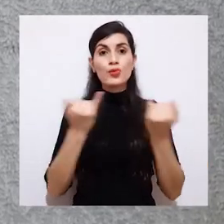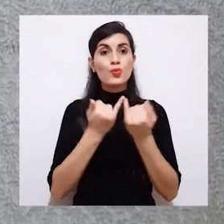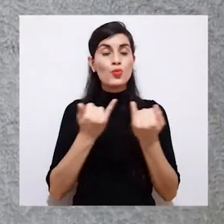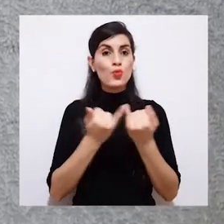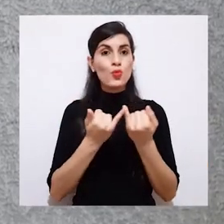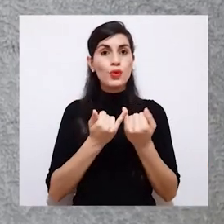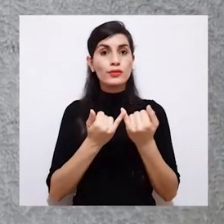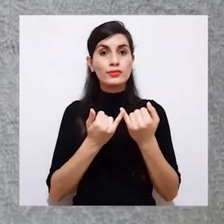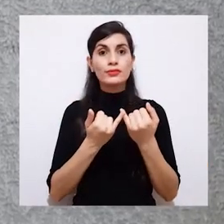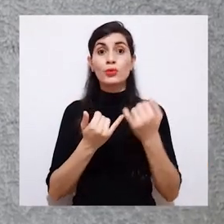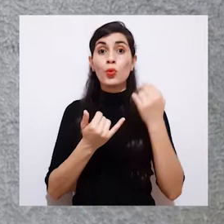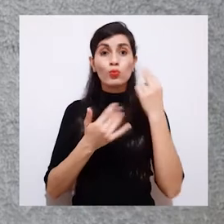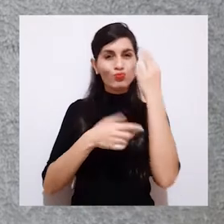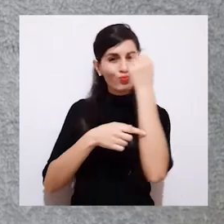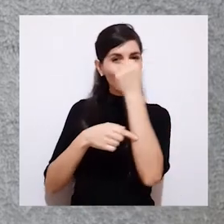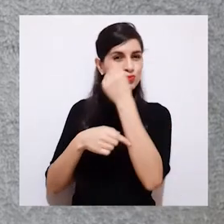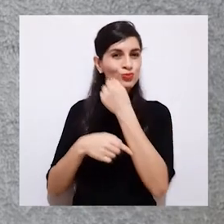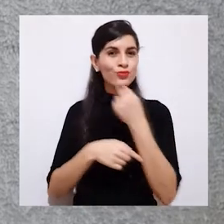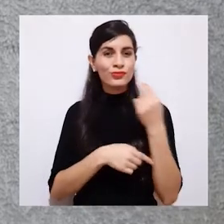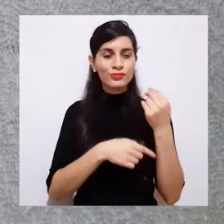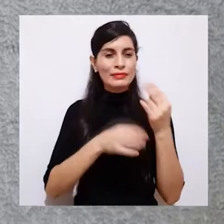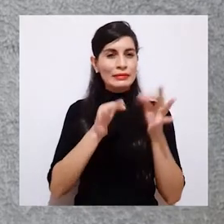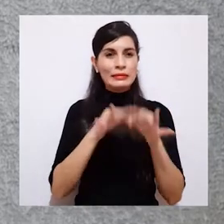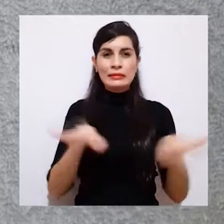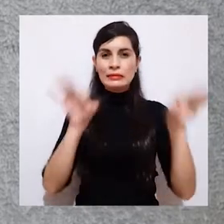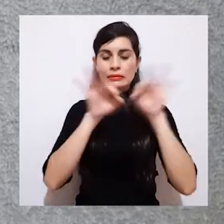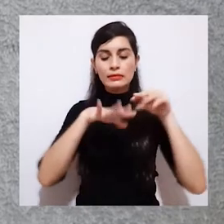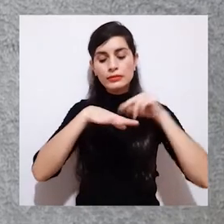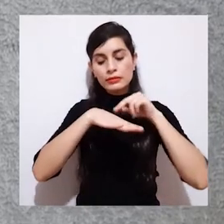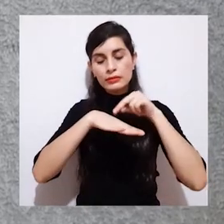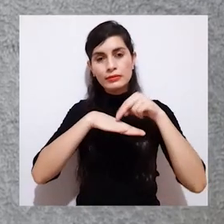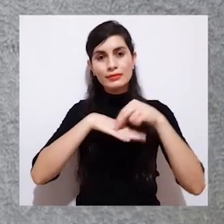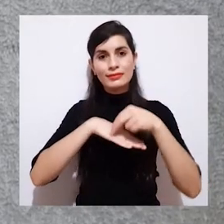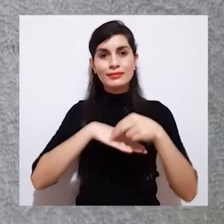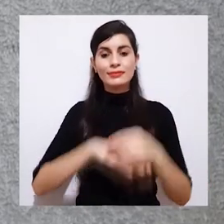son las sombras y luces son clave.